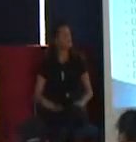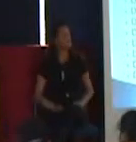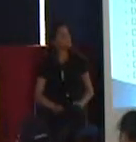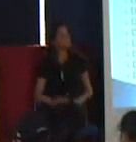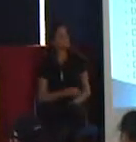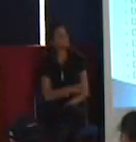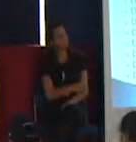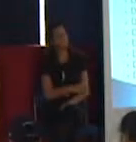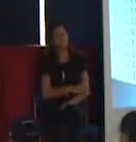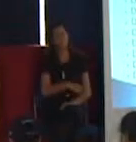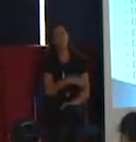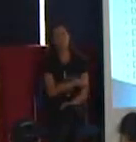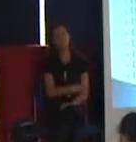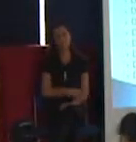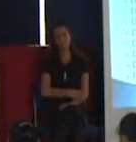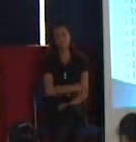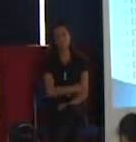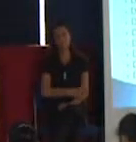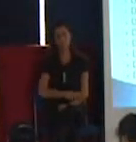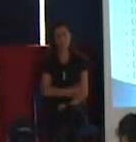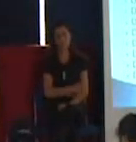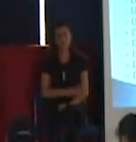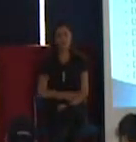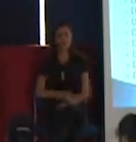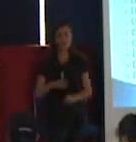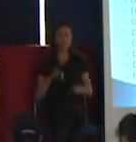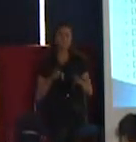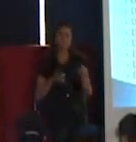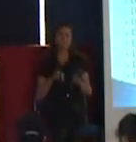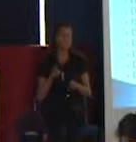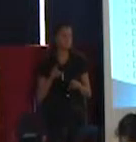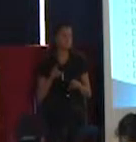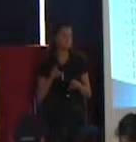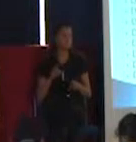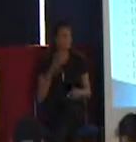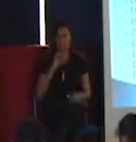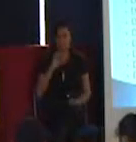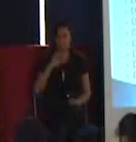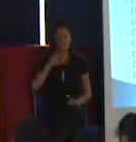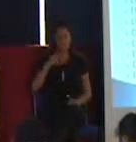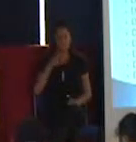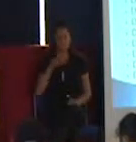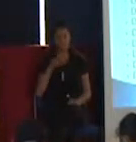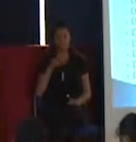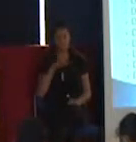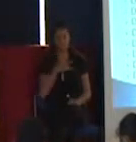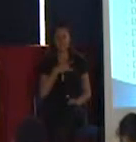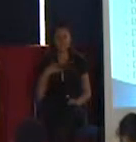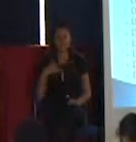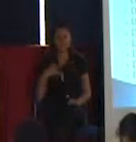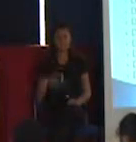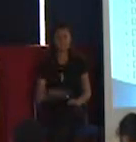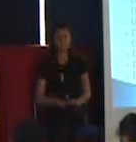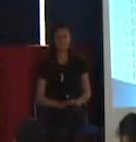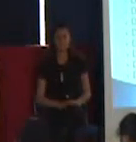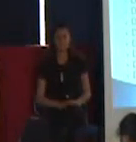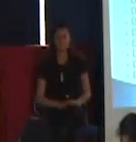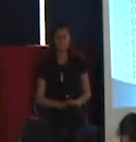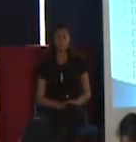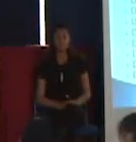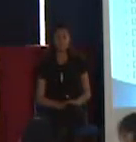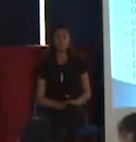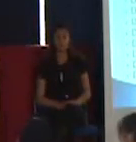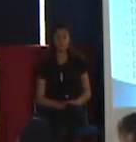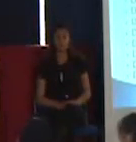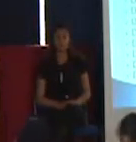práctica y que de una u otra manera se ha realizado esa labor poco a poco. Cuando ya se